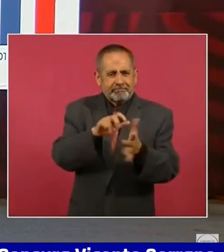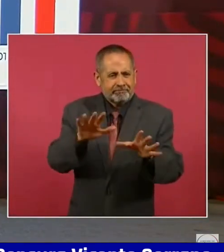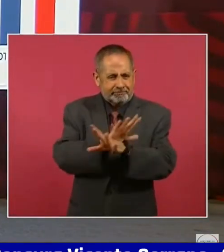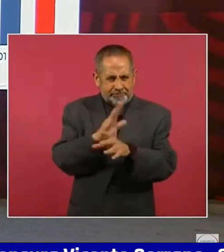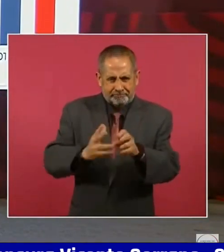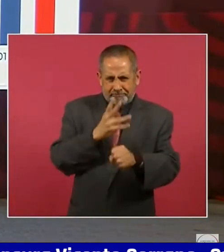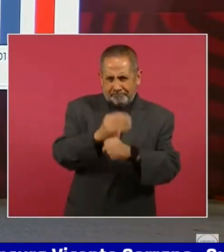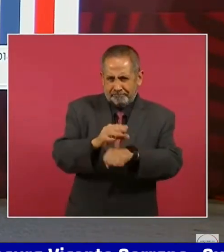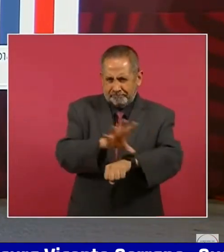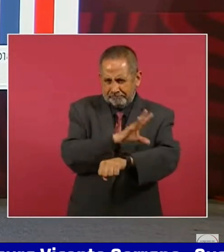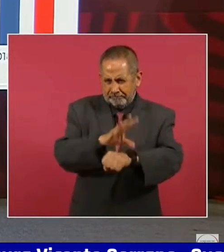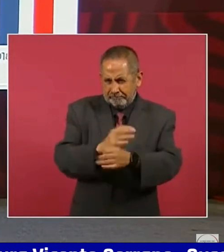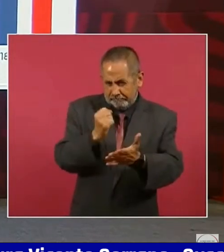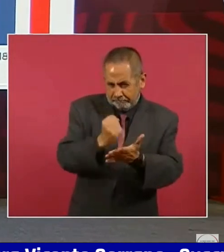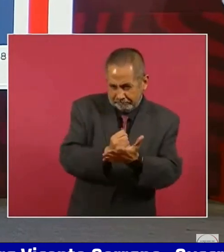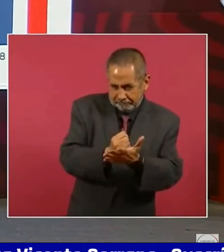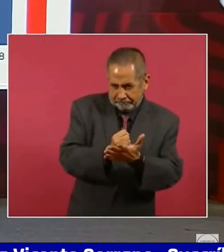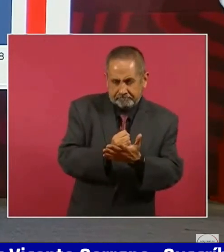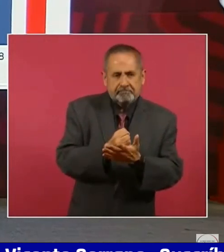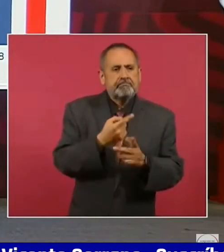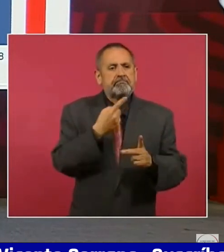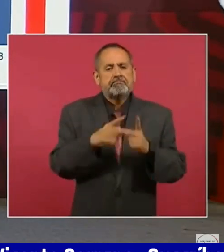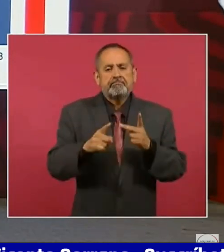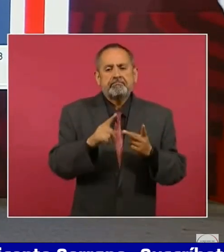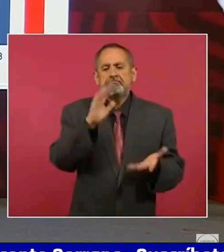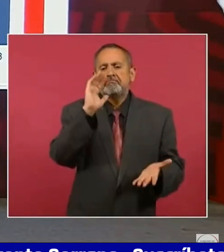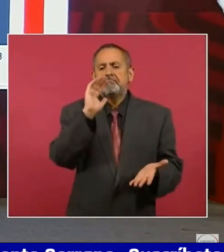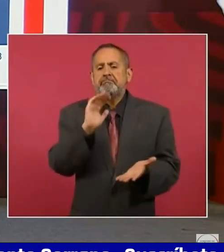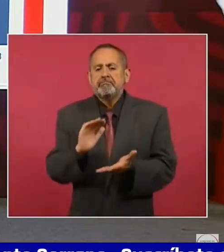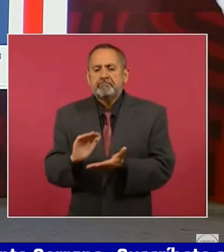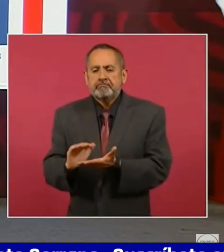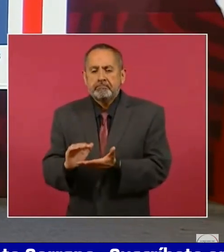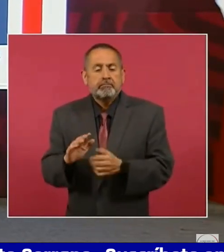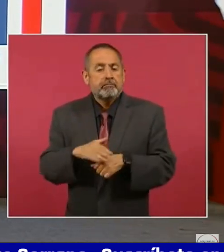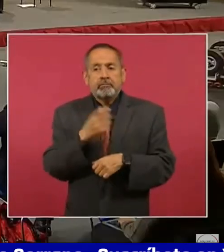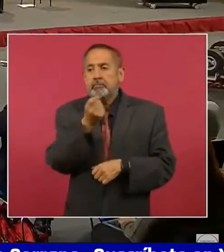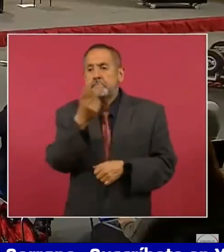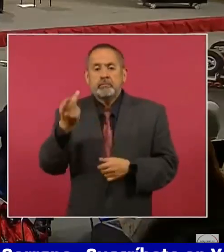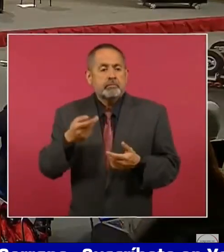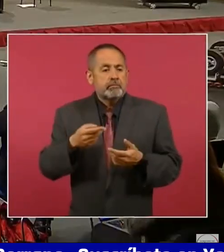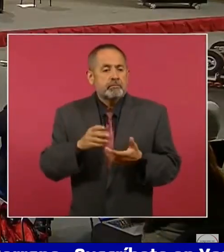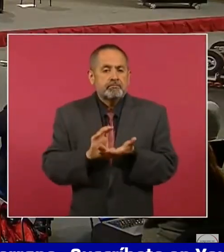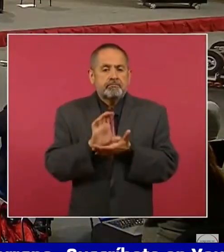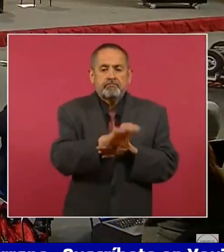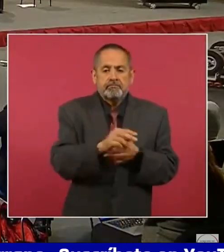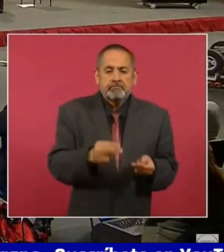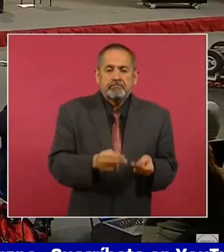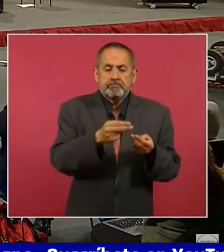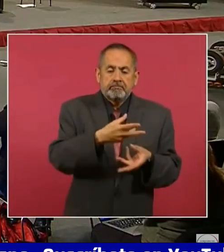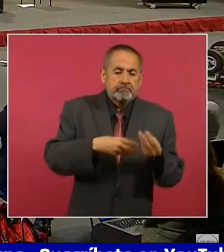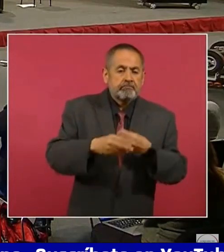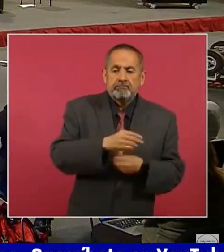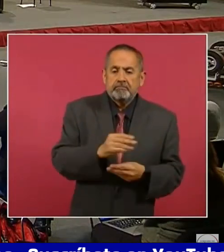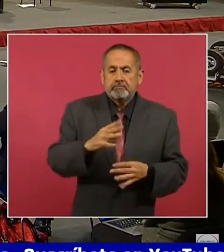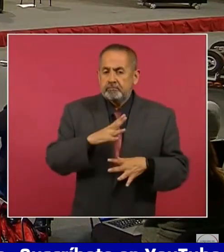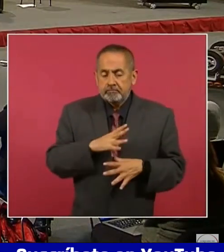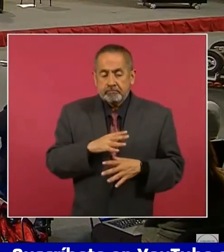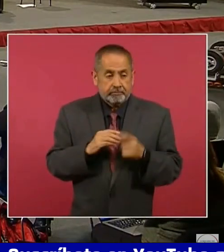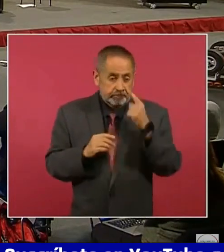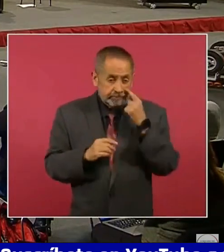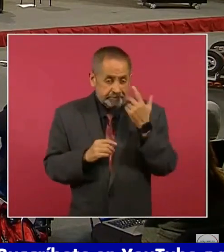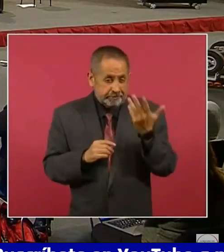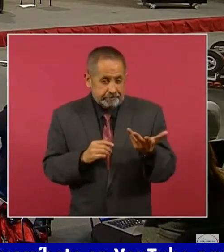2015, miren ustedes cómo cayó, por la falta de inversión. De 1.065.000 que se tenía en el